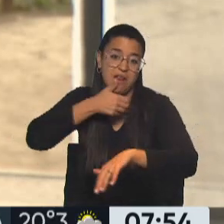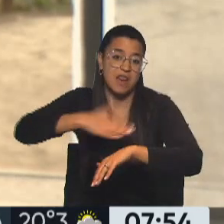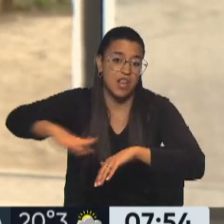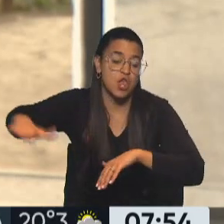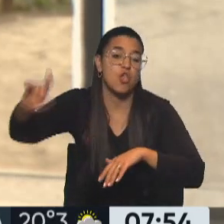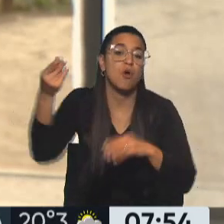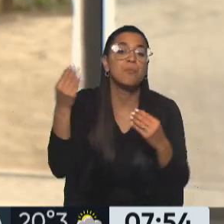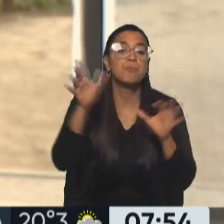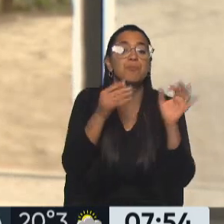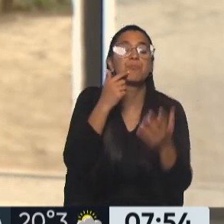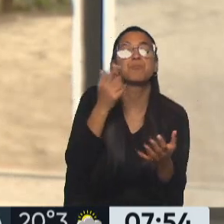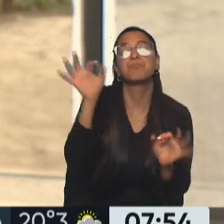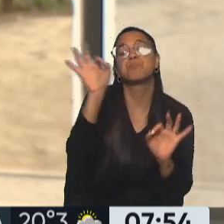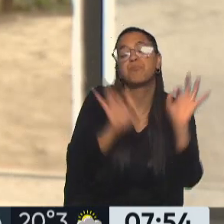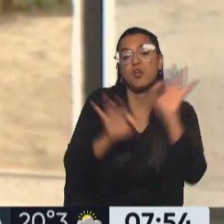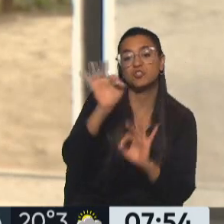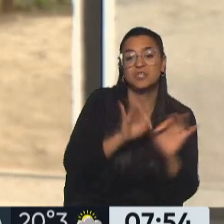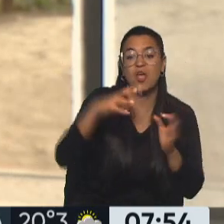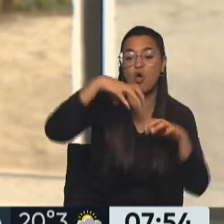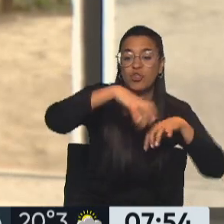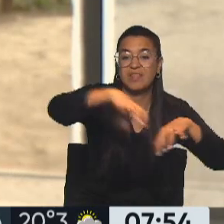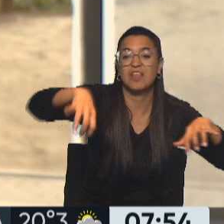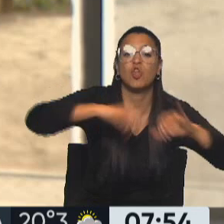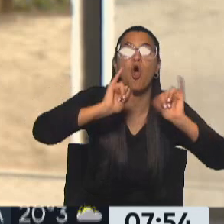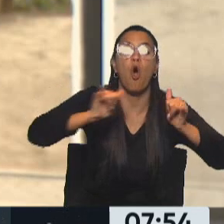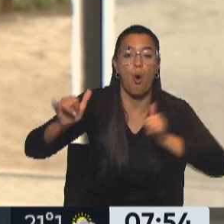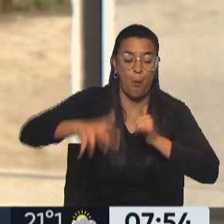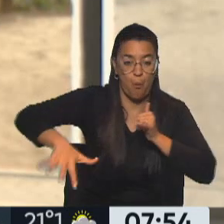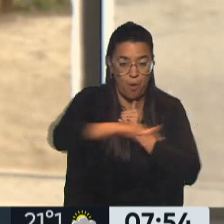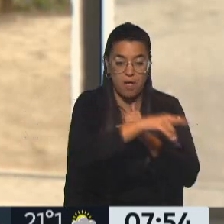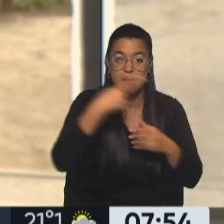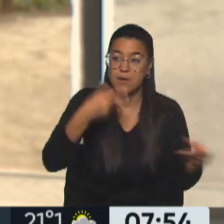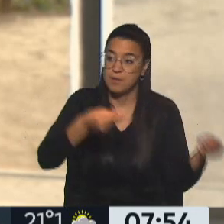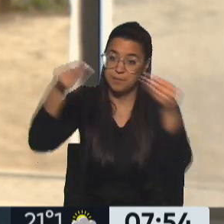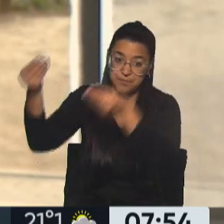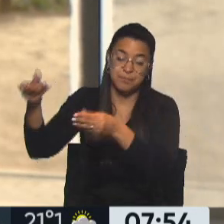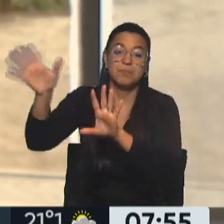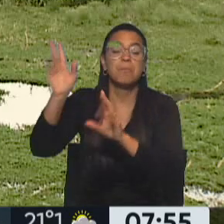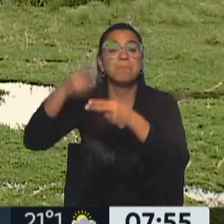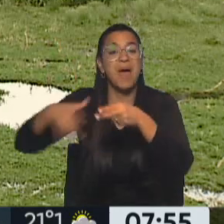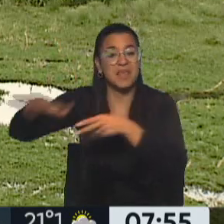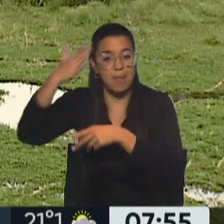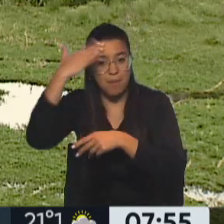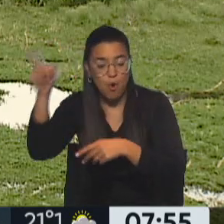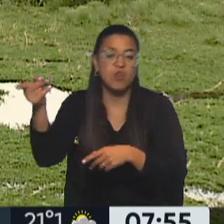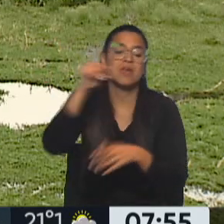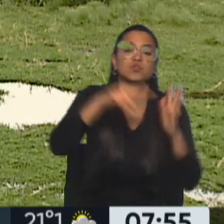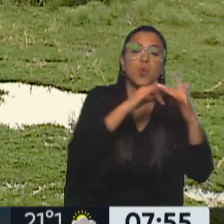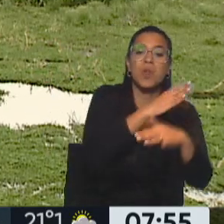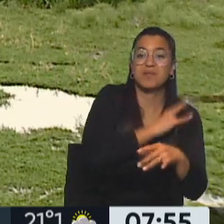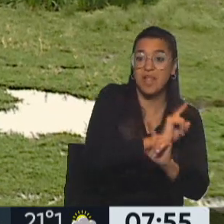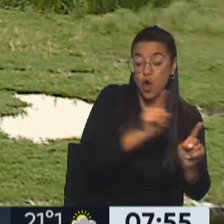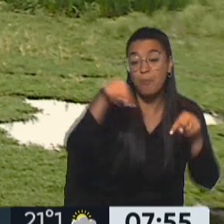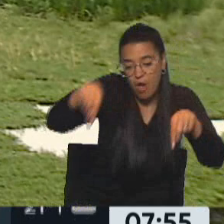es el famoso proyecto Distrito joven que lo logramos frenar para que no ingrese a su Universitaria y el parque la memoria pero sin embargo acá lo están implementando a la